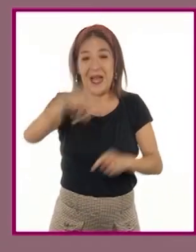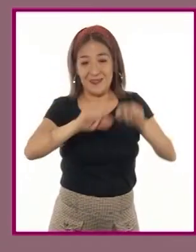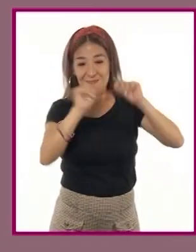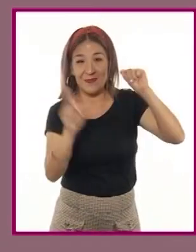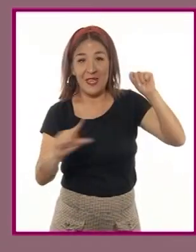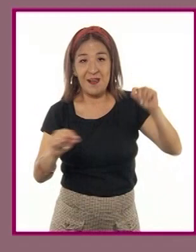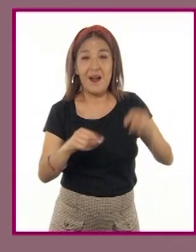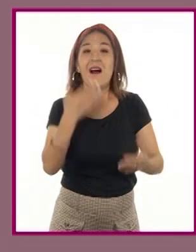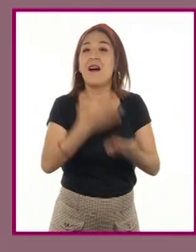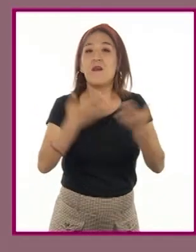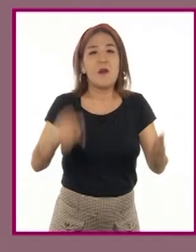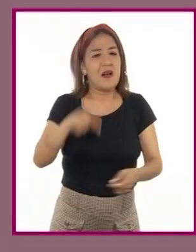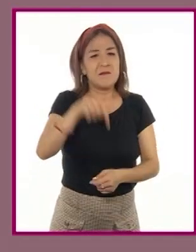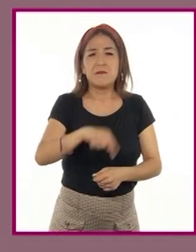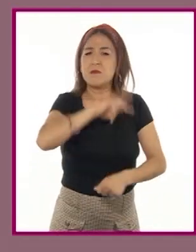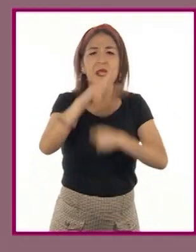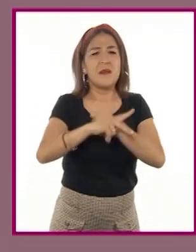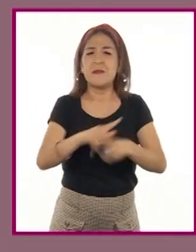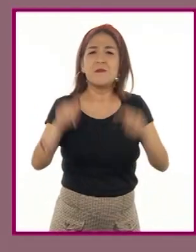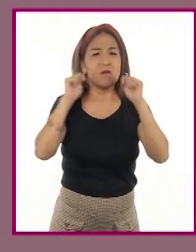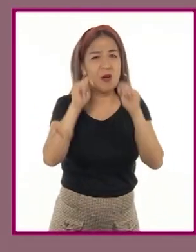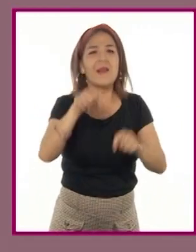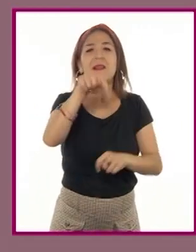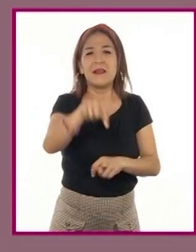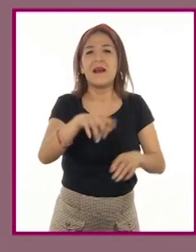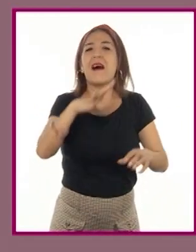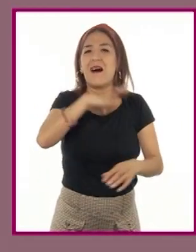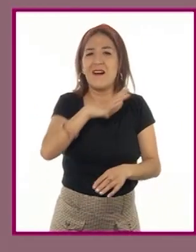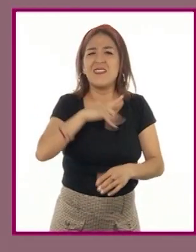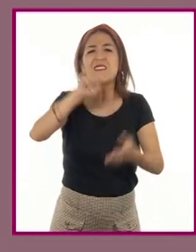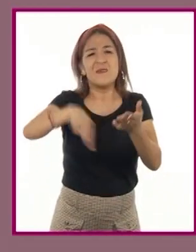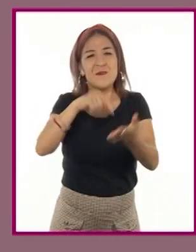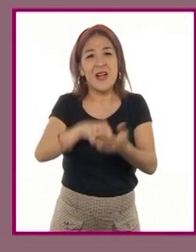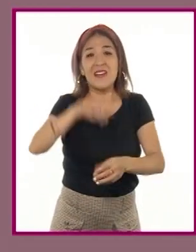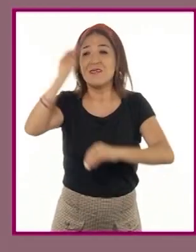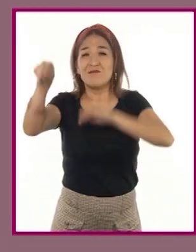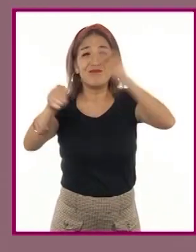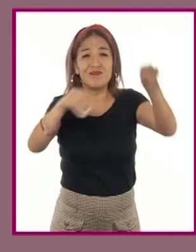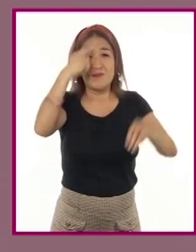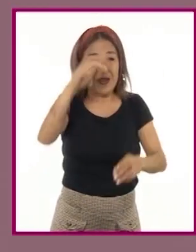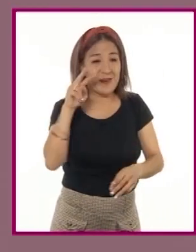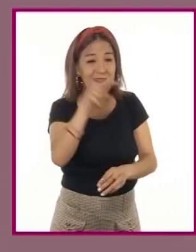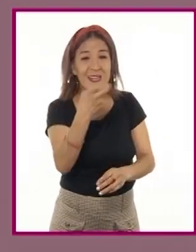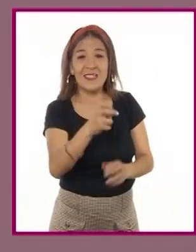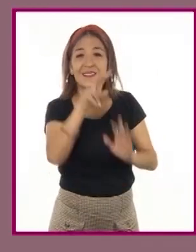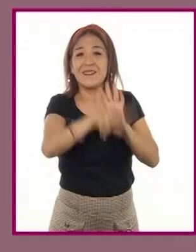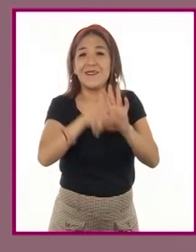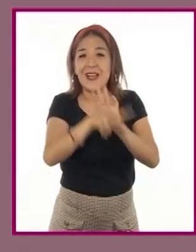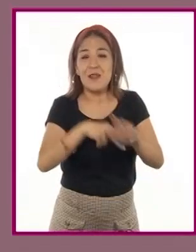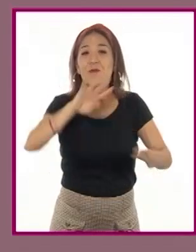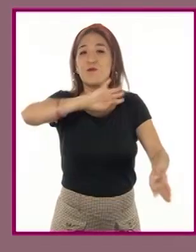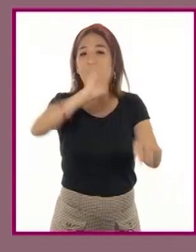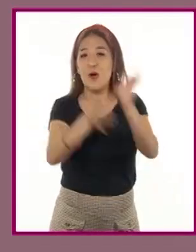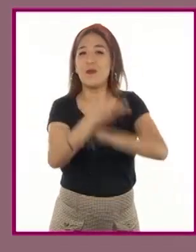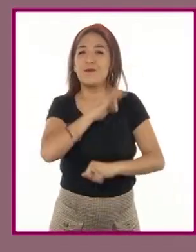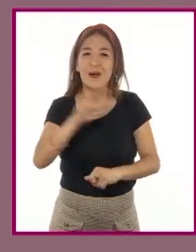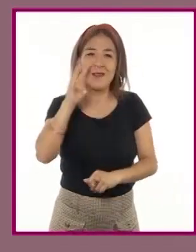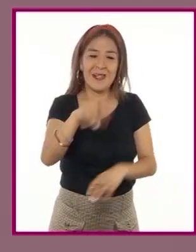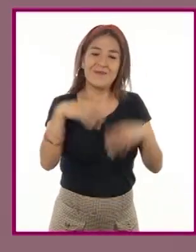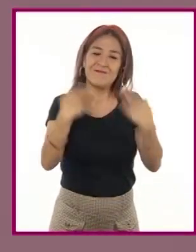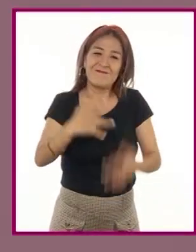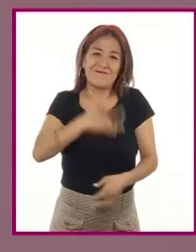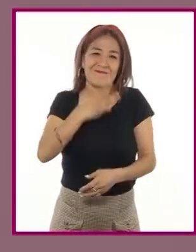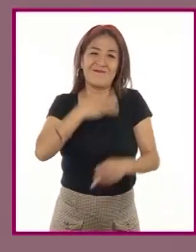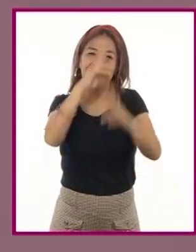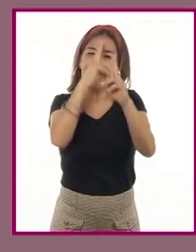que no están ahora en el país, pues hemos podido llegar a distintas partes del mundo. Nos sentimos muy honrados.